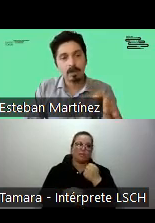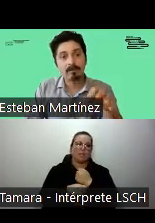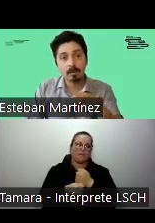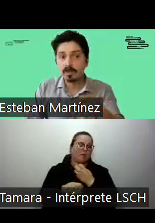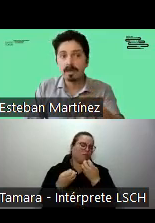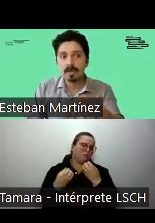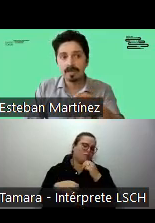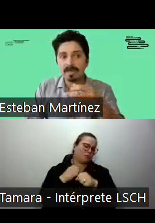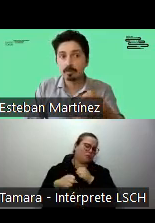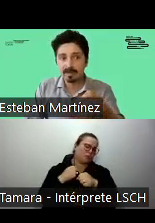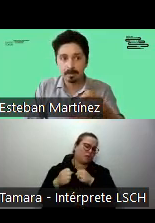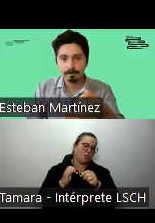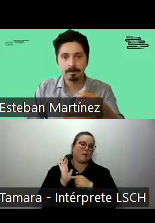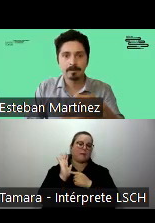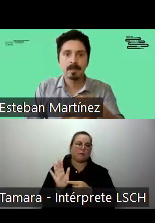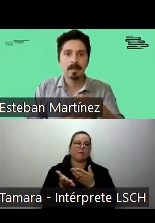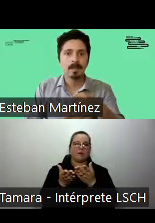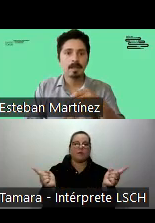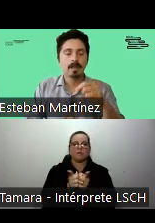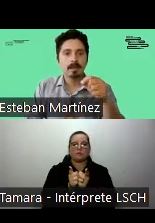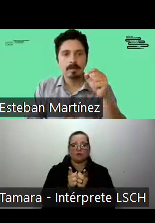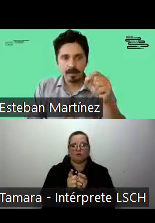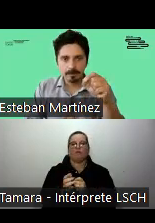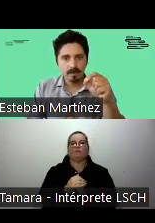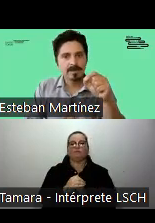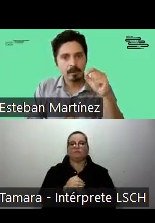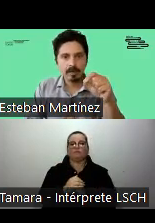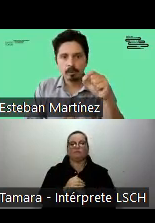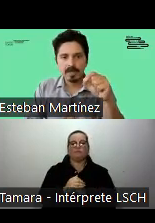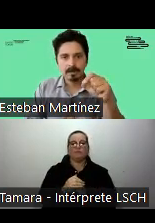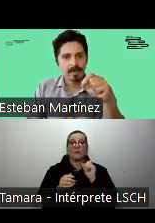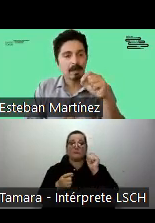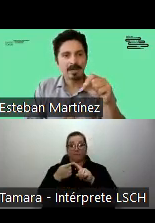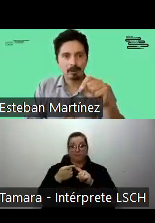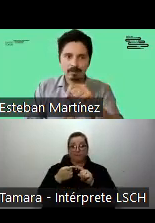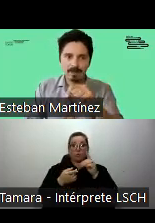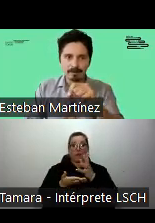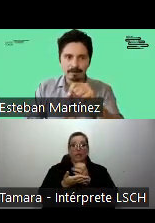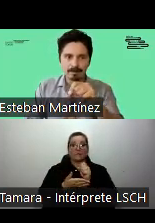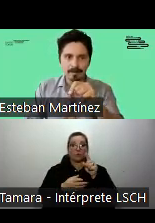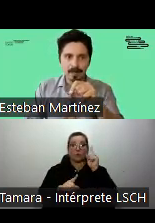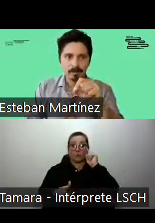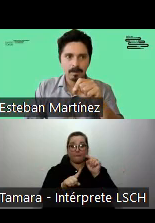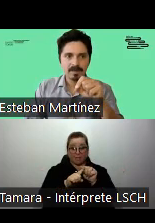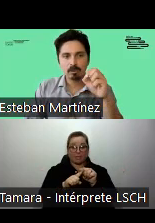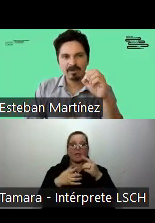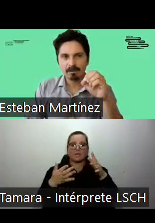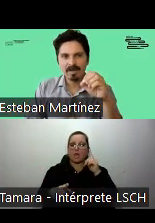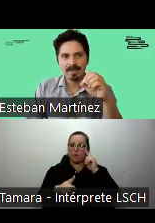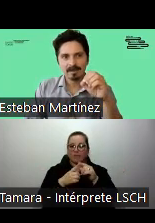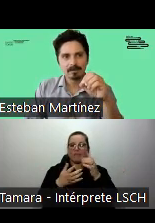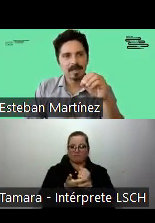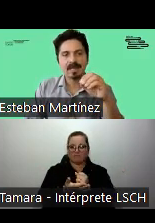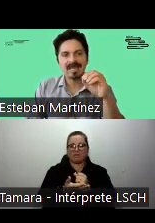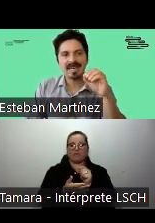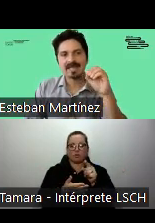para que lo que les voy a mostrar ahora sea s simple primero si logras tu meta estás logrando tu objetivo ya si tú defines